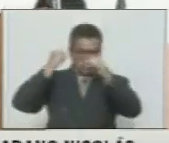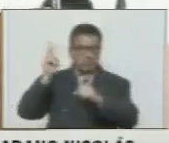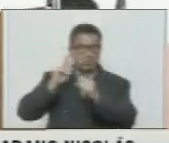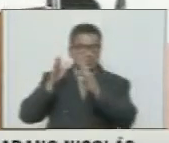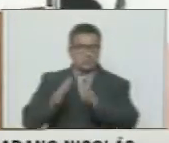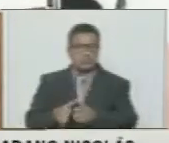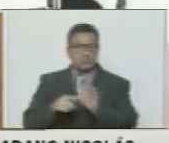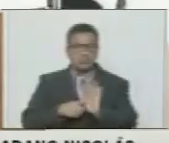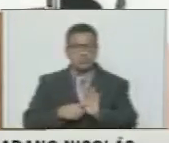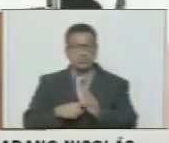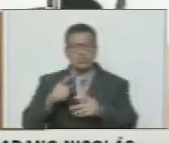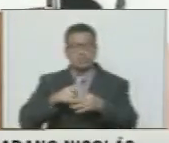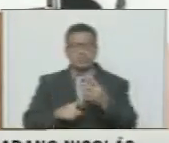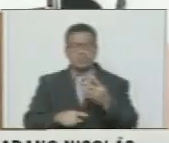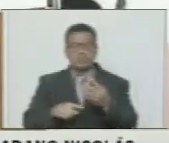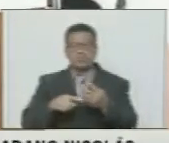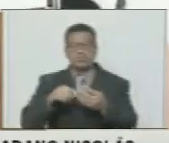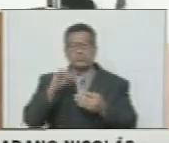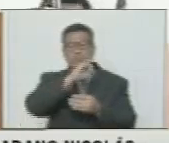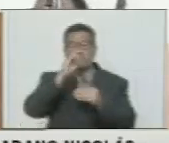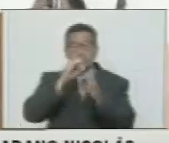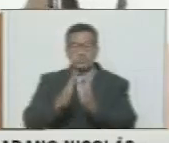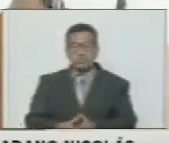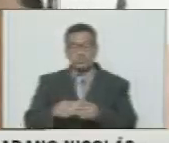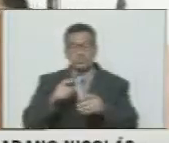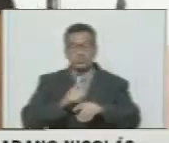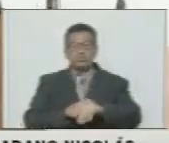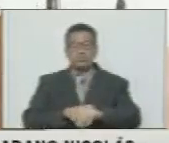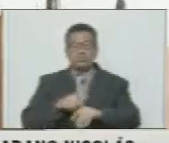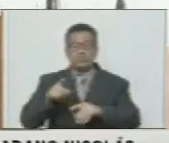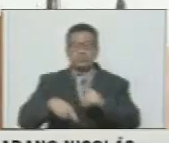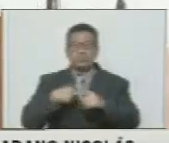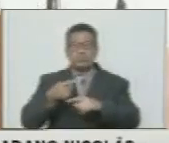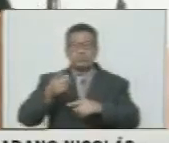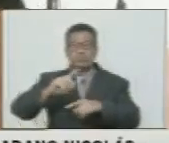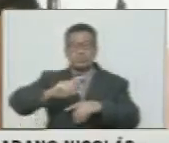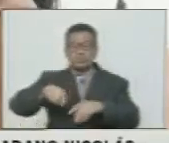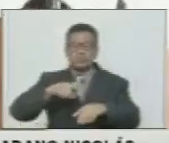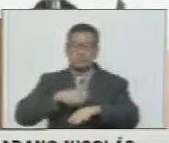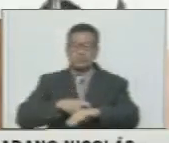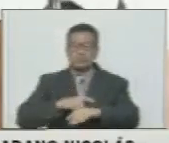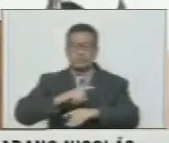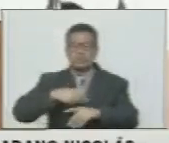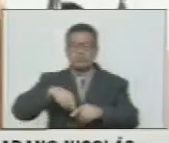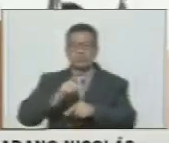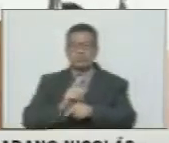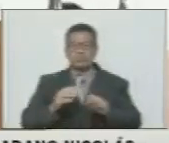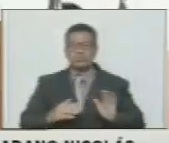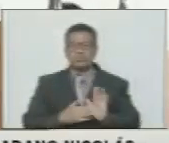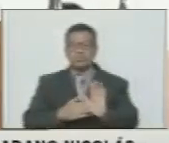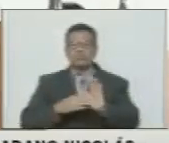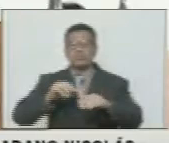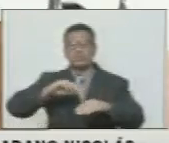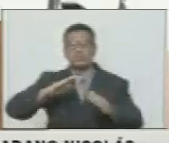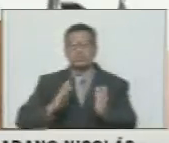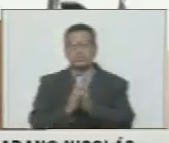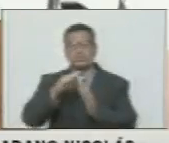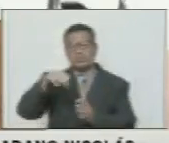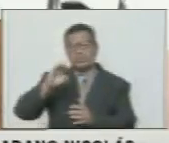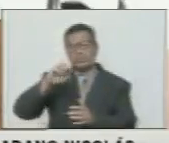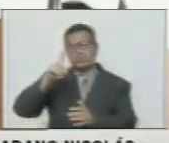embajador venezolano y algo de maracucho en carácter extraordinario y plenipotenciario ante la Santa Sede.